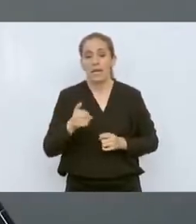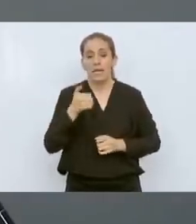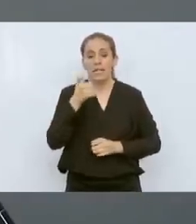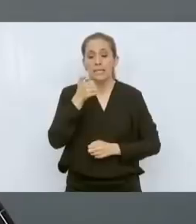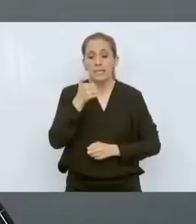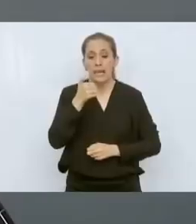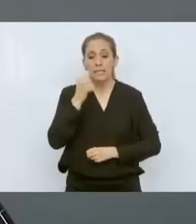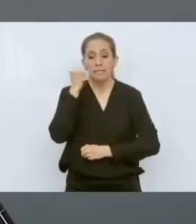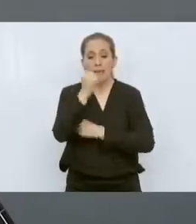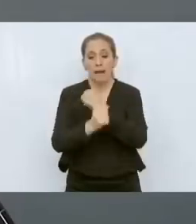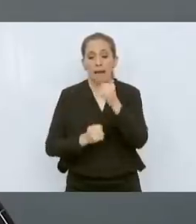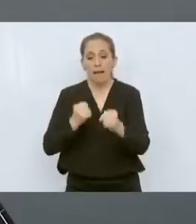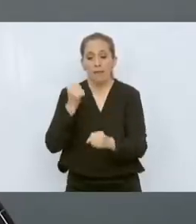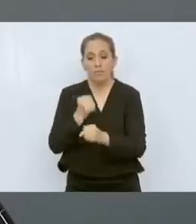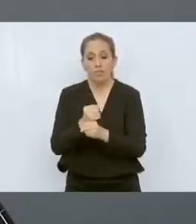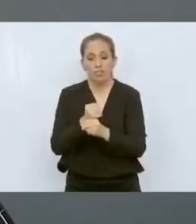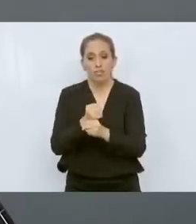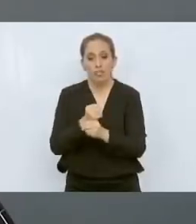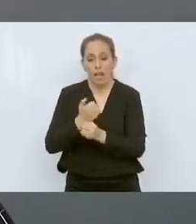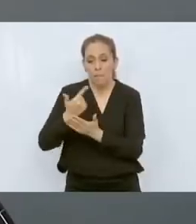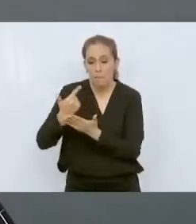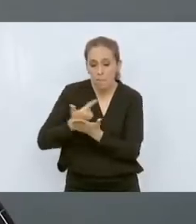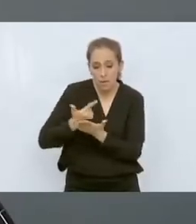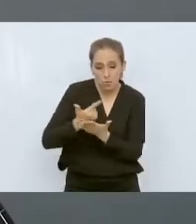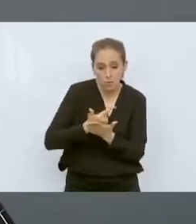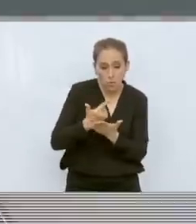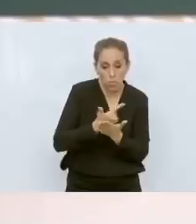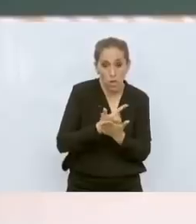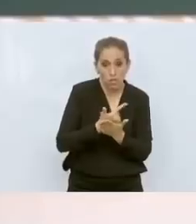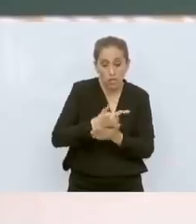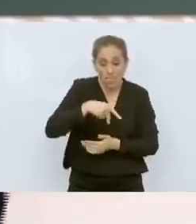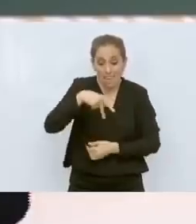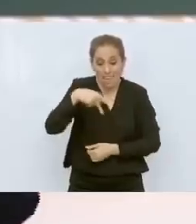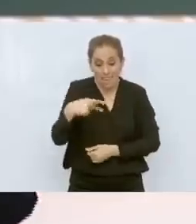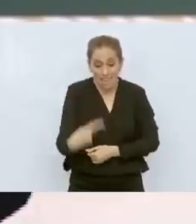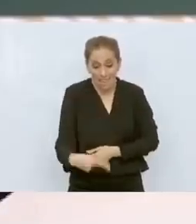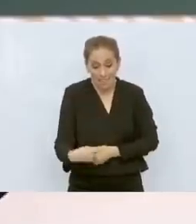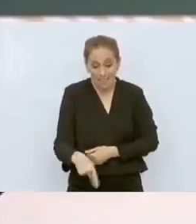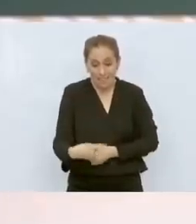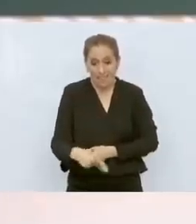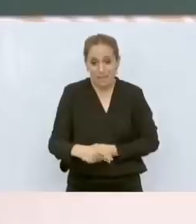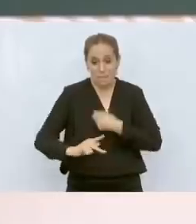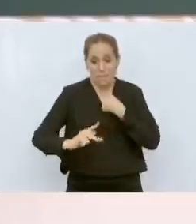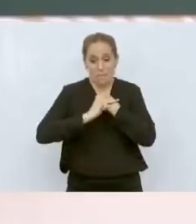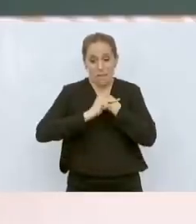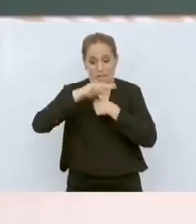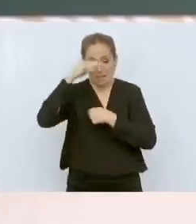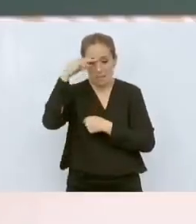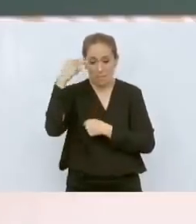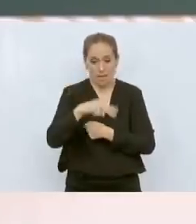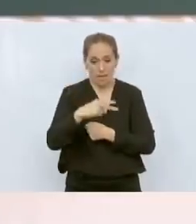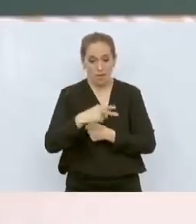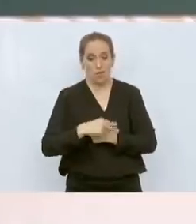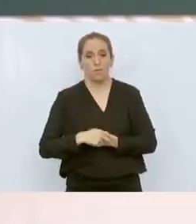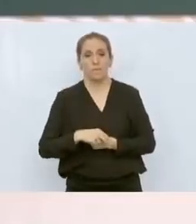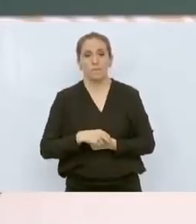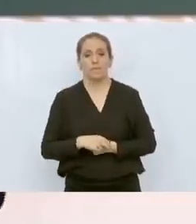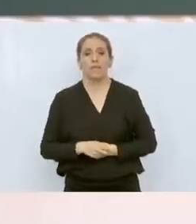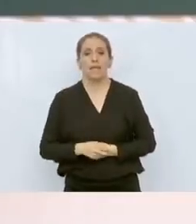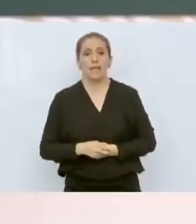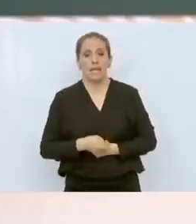presupuesto de nuestro país. lo que están destinando para